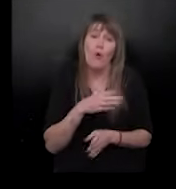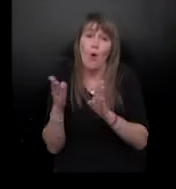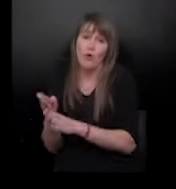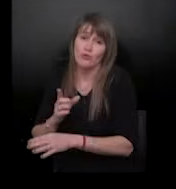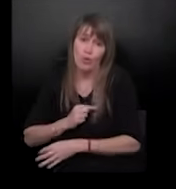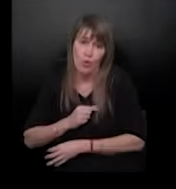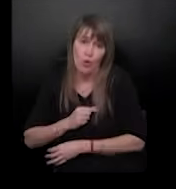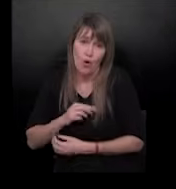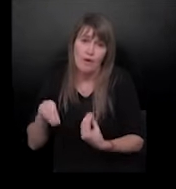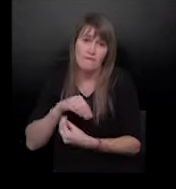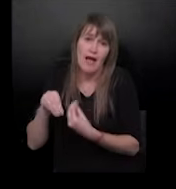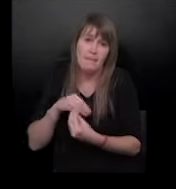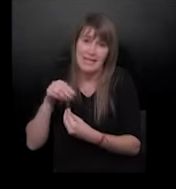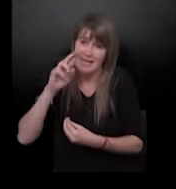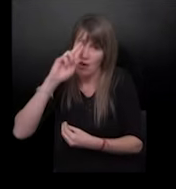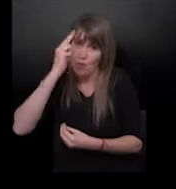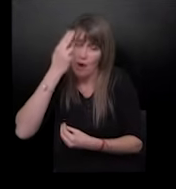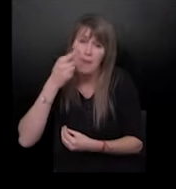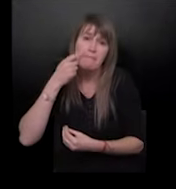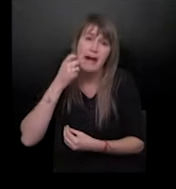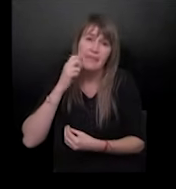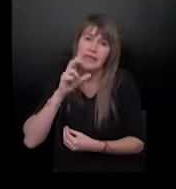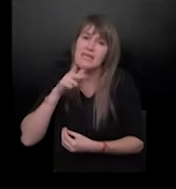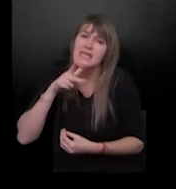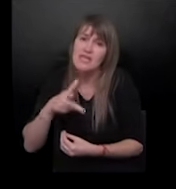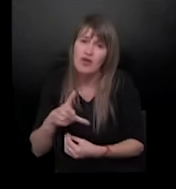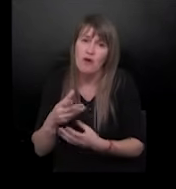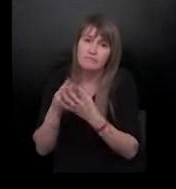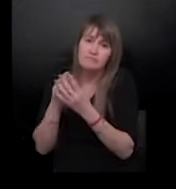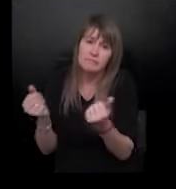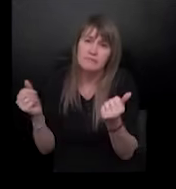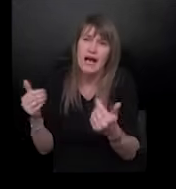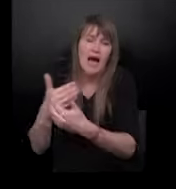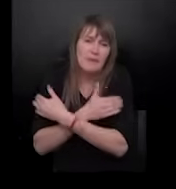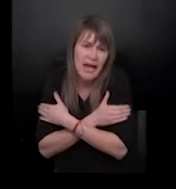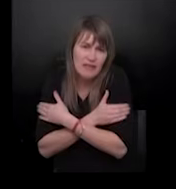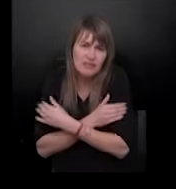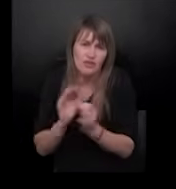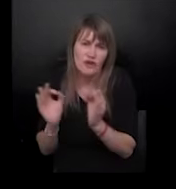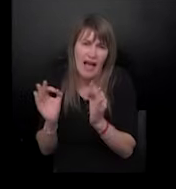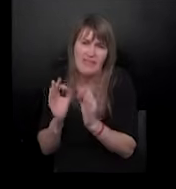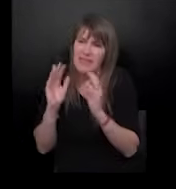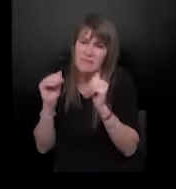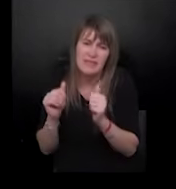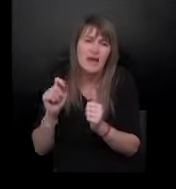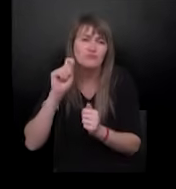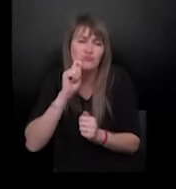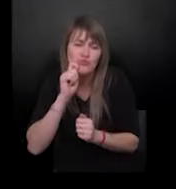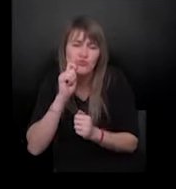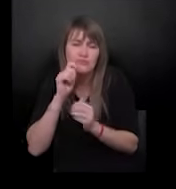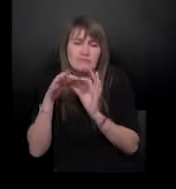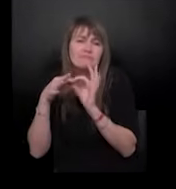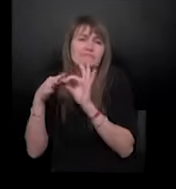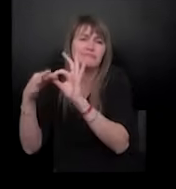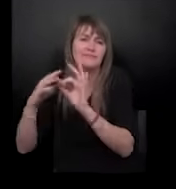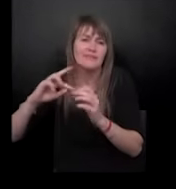familia oriental, que habla de padres e hijos que se quedaron sin el último abrazo y sin el último beso de amor eterno